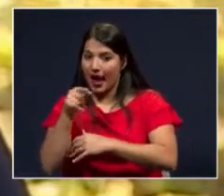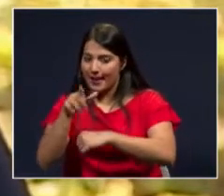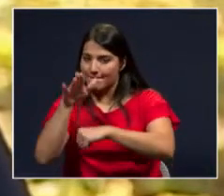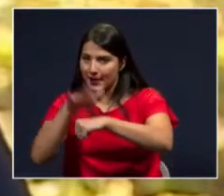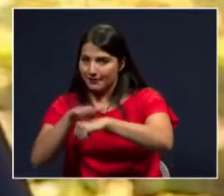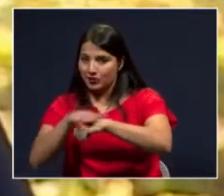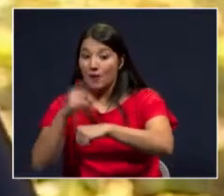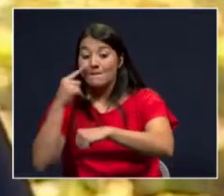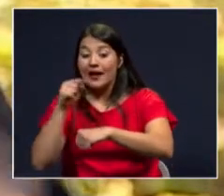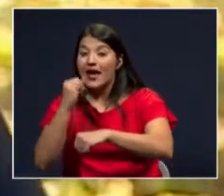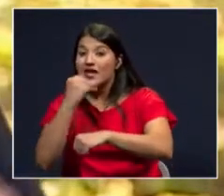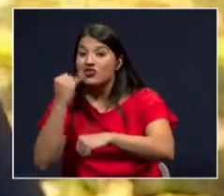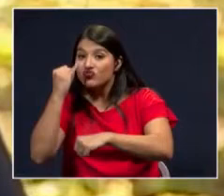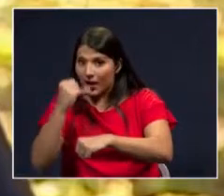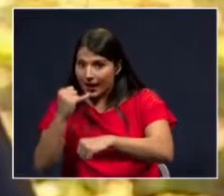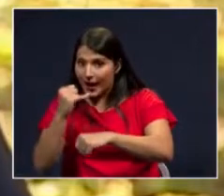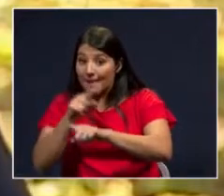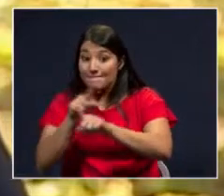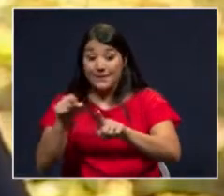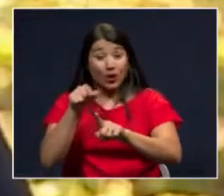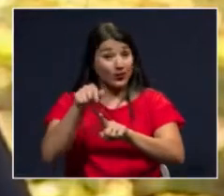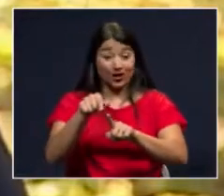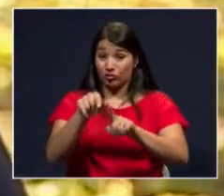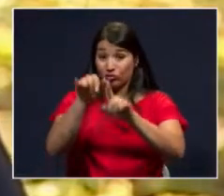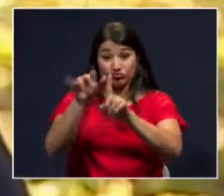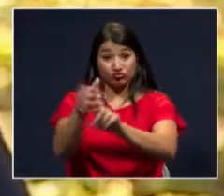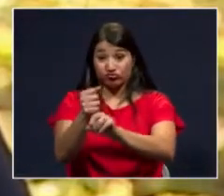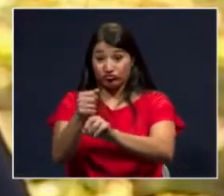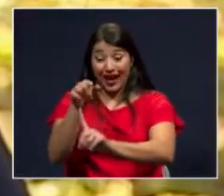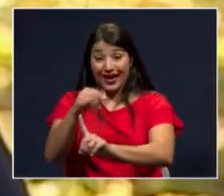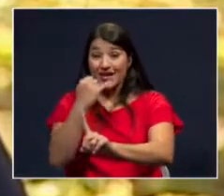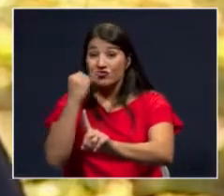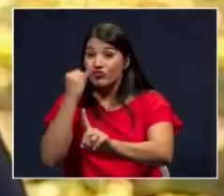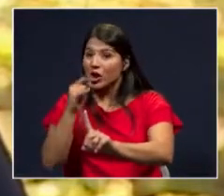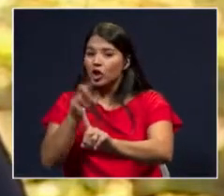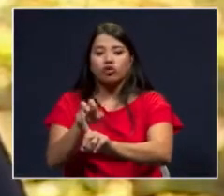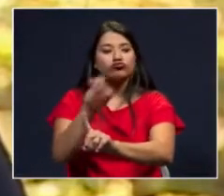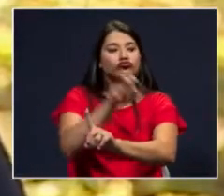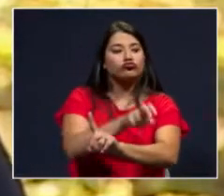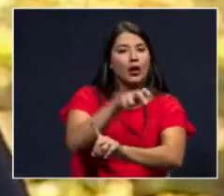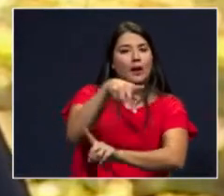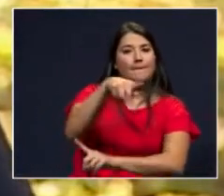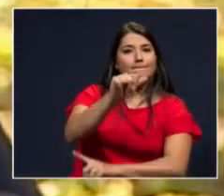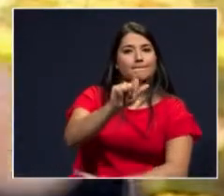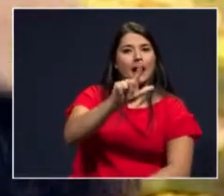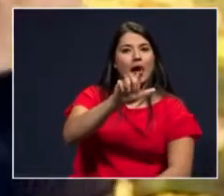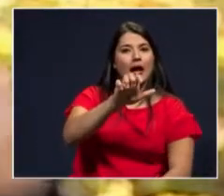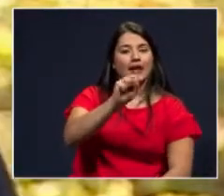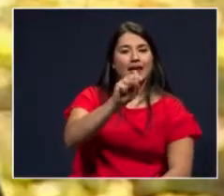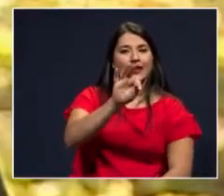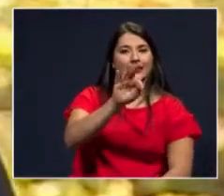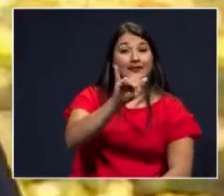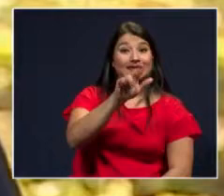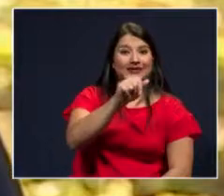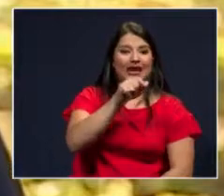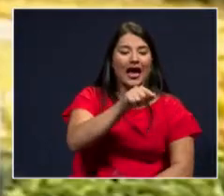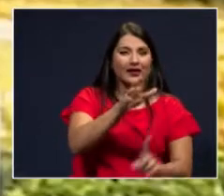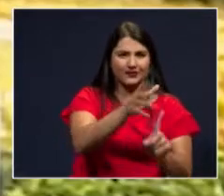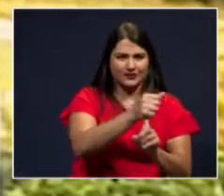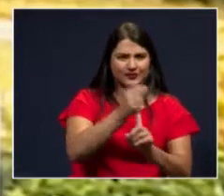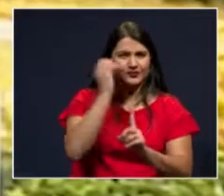en Palestina. Ella fue tomada de territorio palestino, fue tomada de West Bank, Hebrón, llevada.